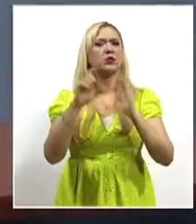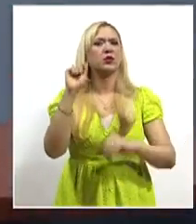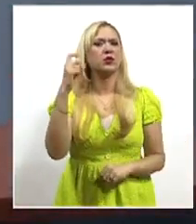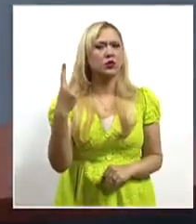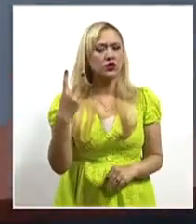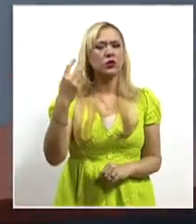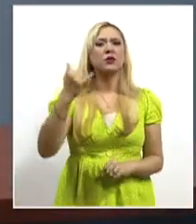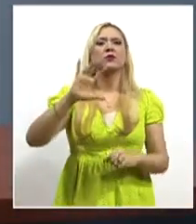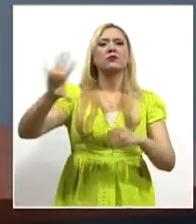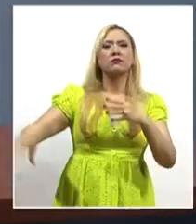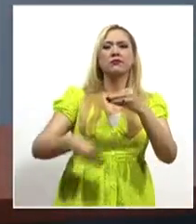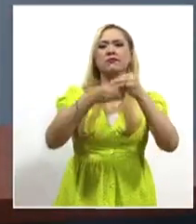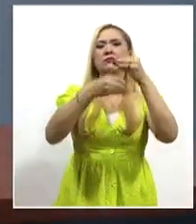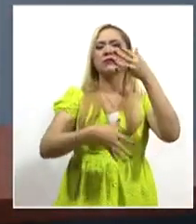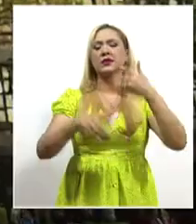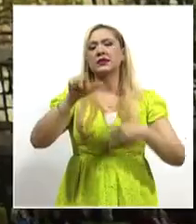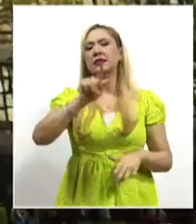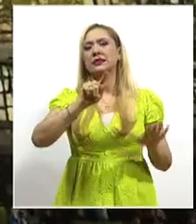62/2022 y su acumulada